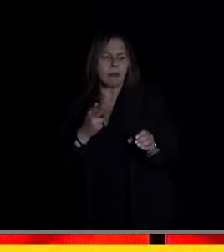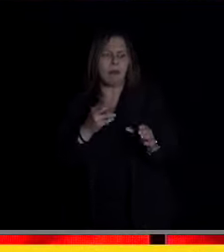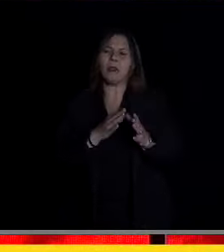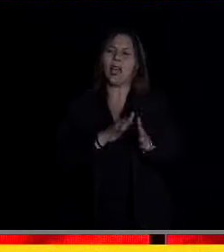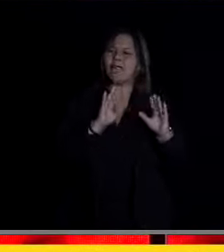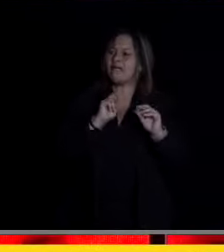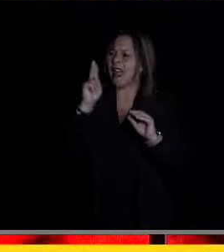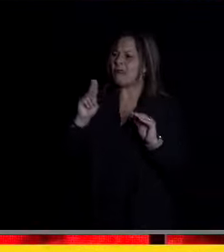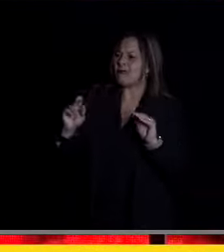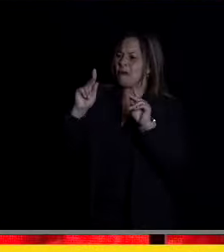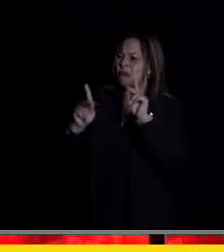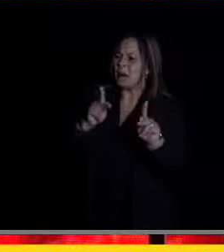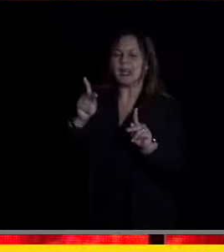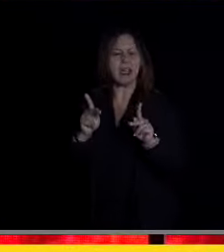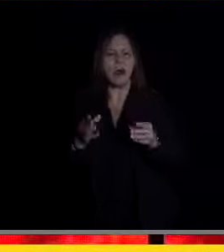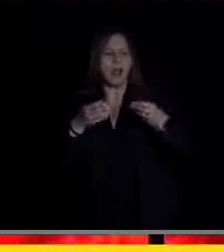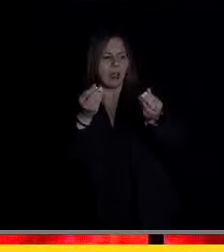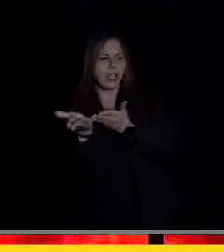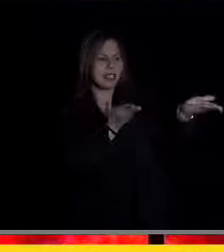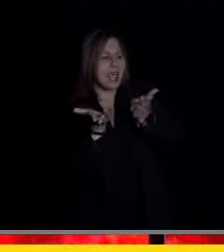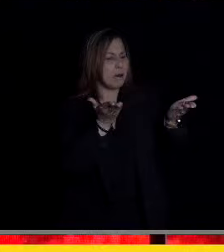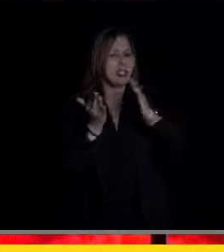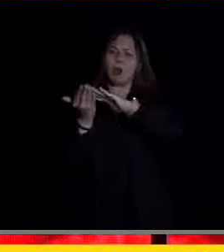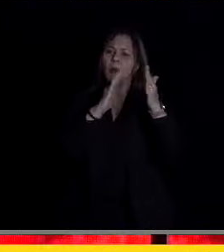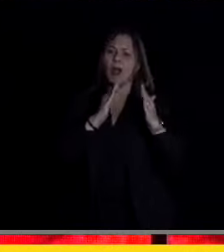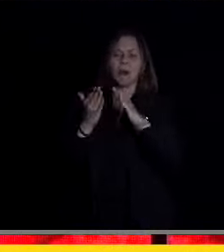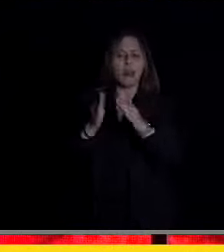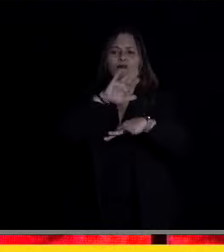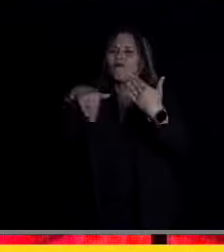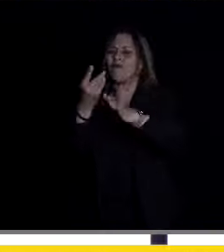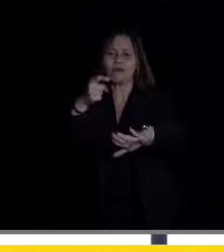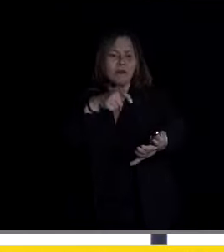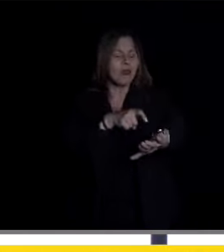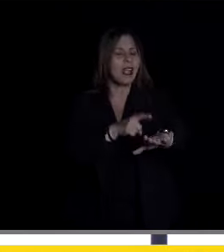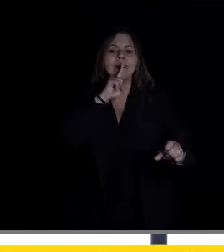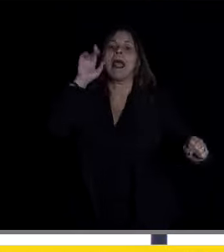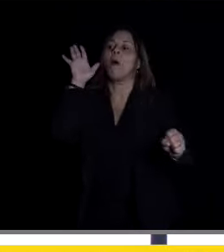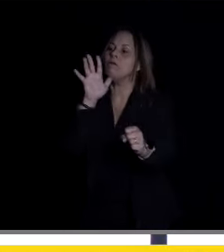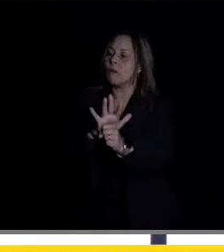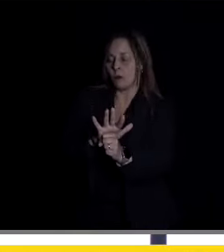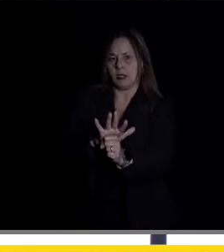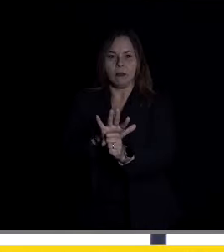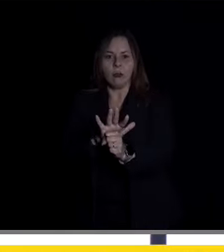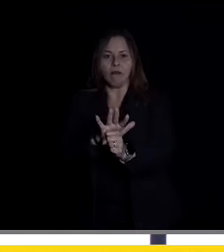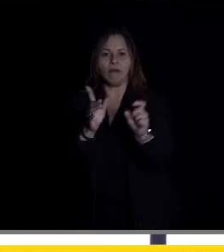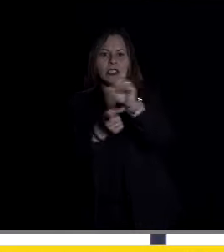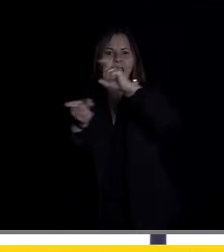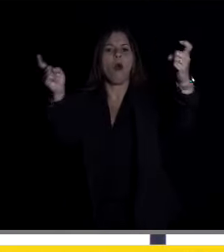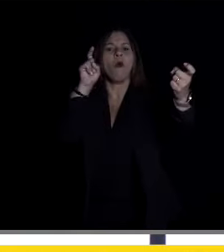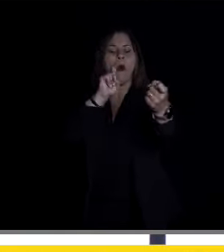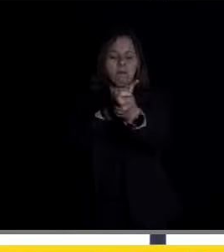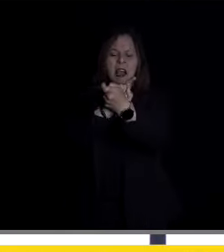de todos los servicios al ciudadano de manera ininterrumpida. El compromiso se convirtió en